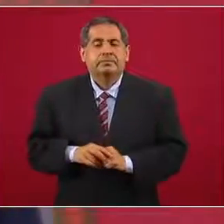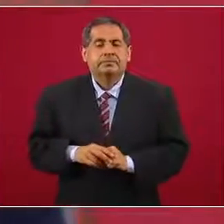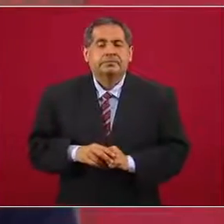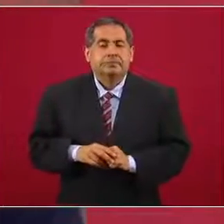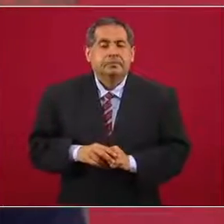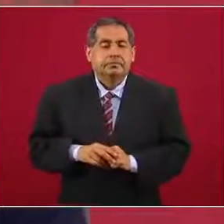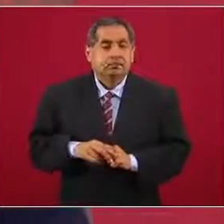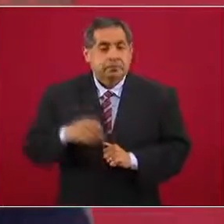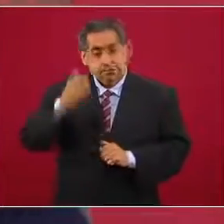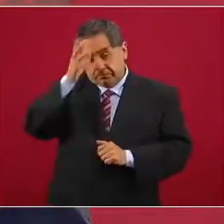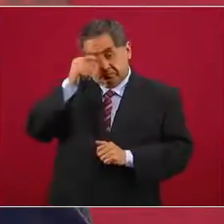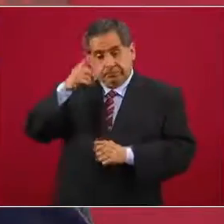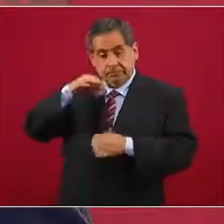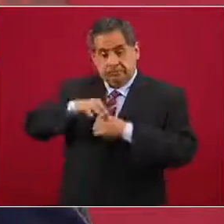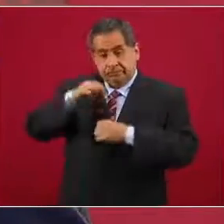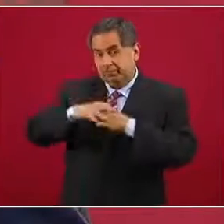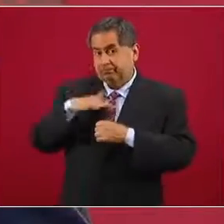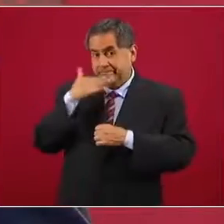Después del fraude,